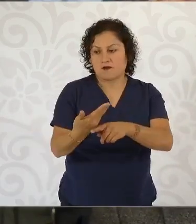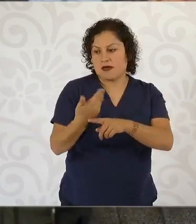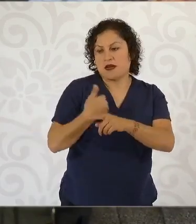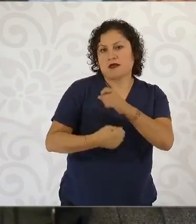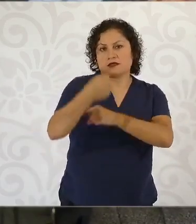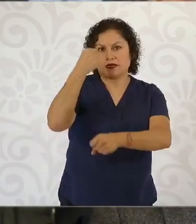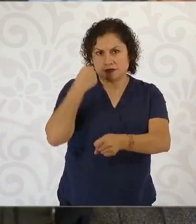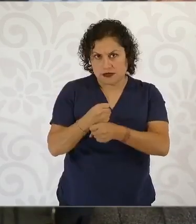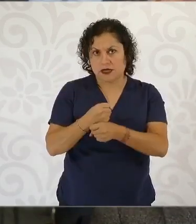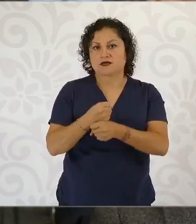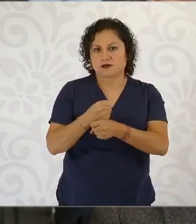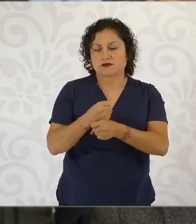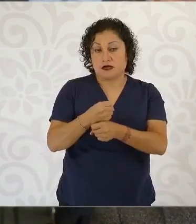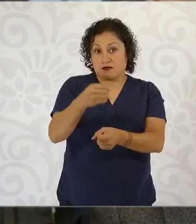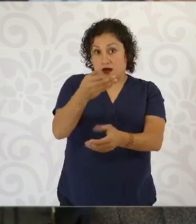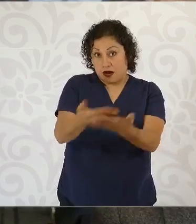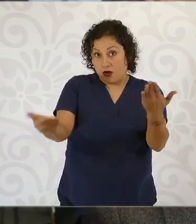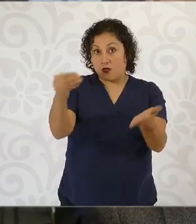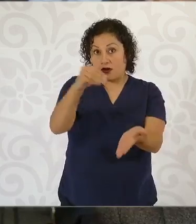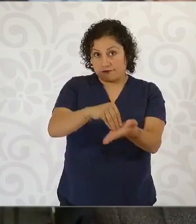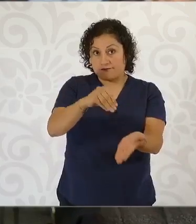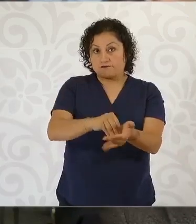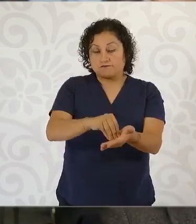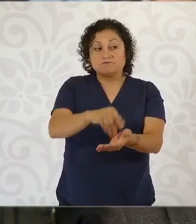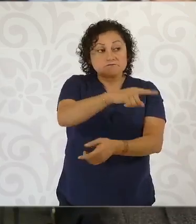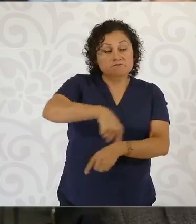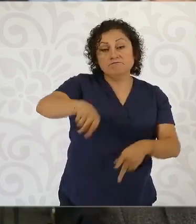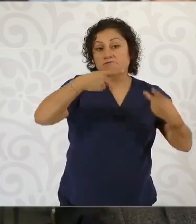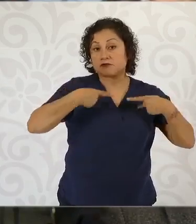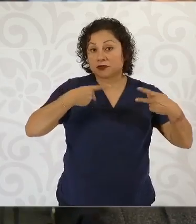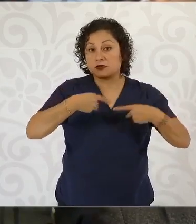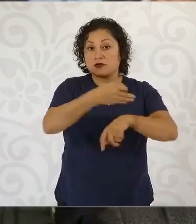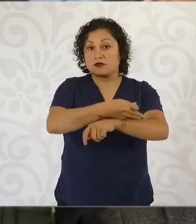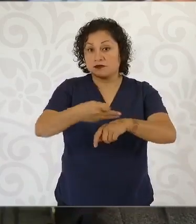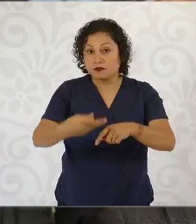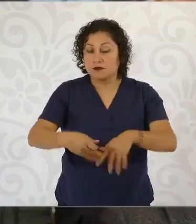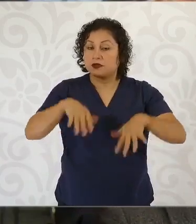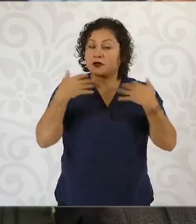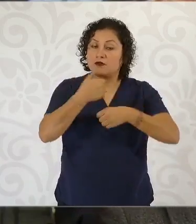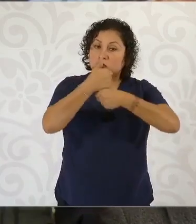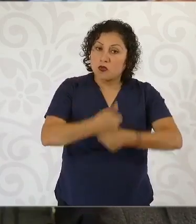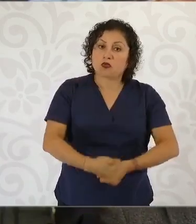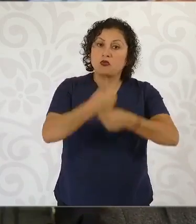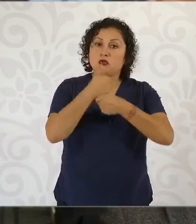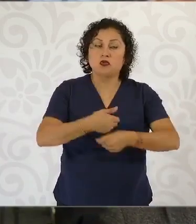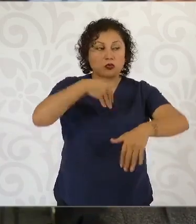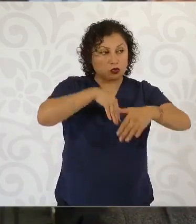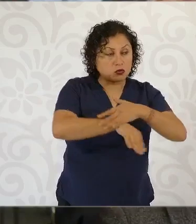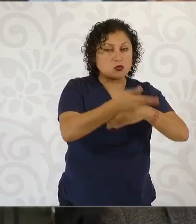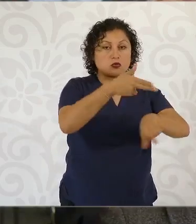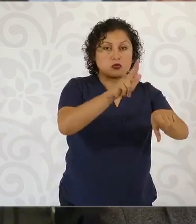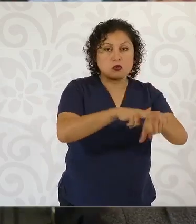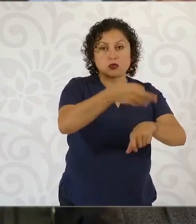casos ahora, que batallaron, que iban a los hospitales y no encontraban las medicinas,